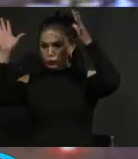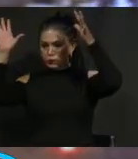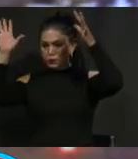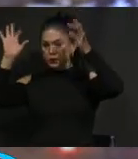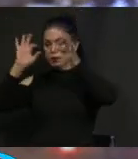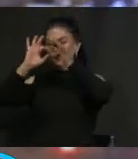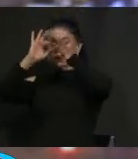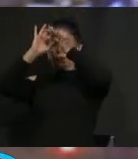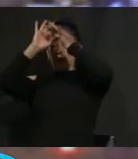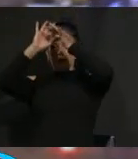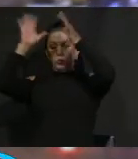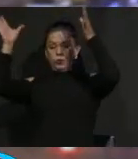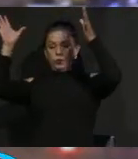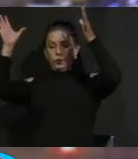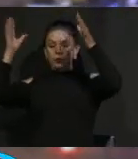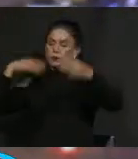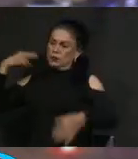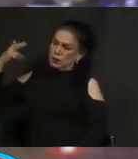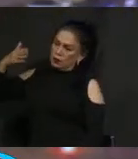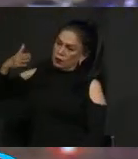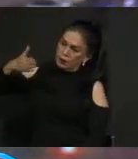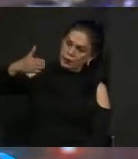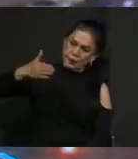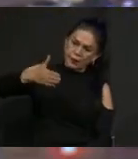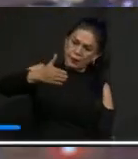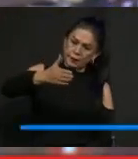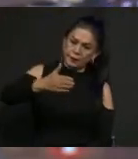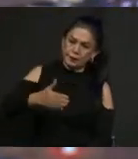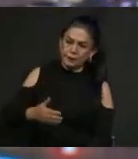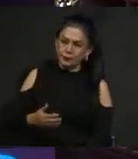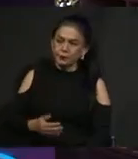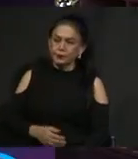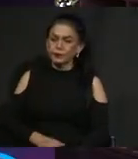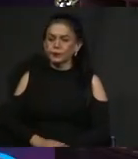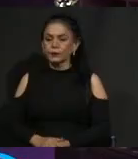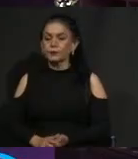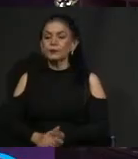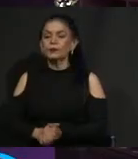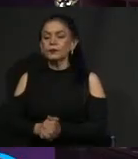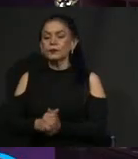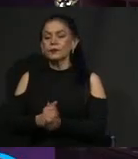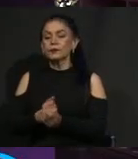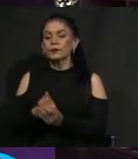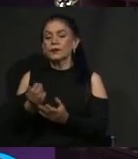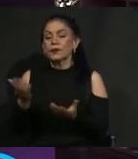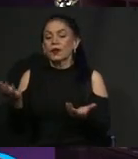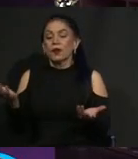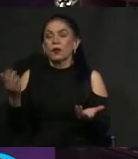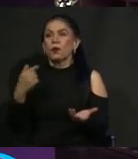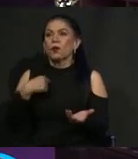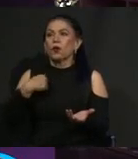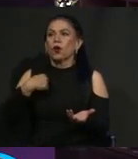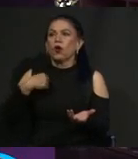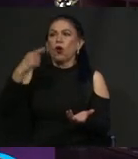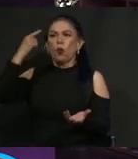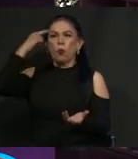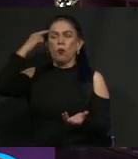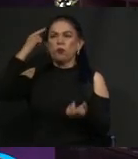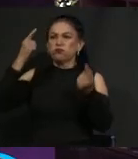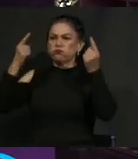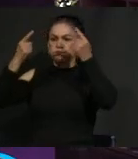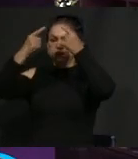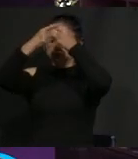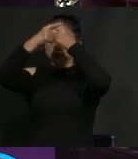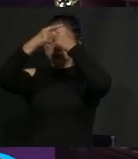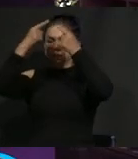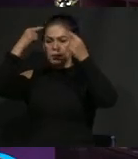pasó por otro salón también ahí por Chapultepec buscando un amigo que se llamaba Mauricio Mauricio tenía años de no trabajar ahí pero nadie